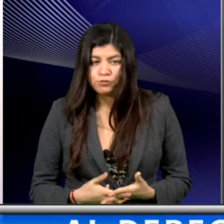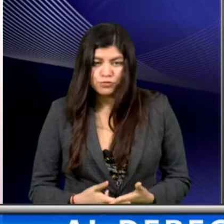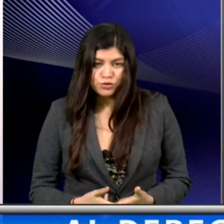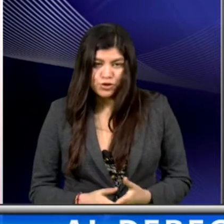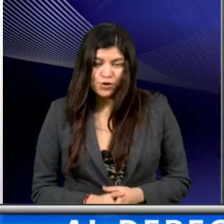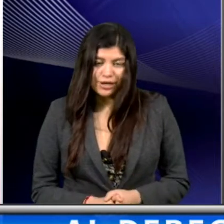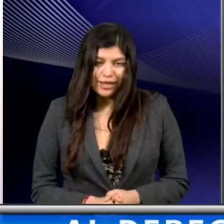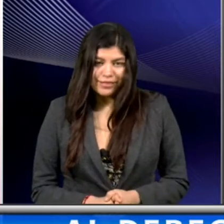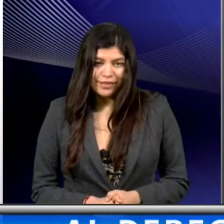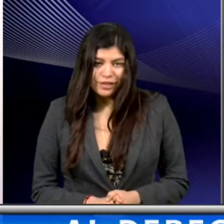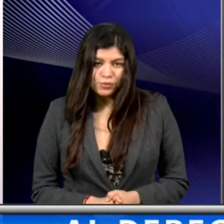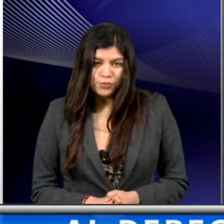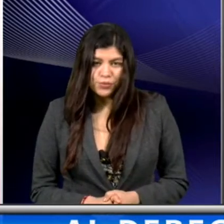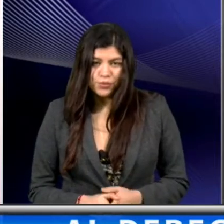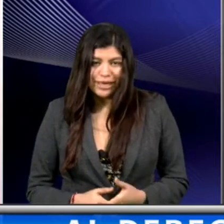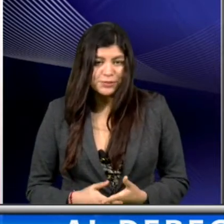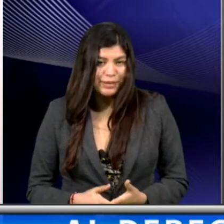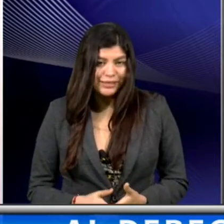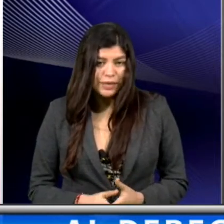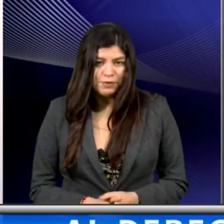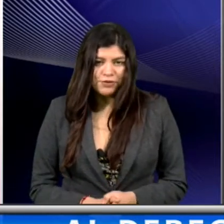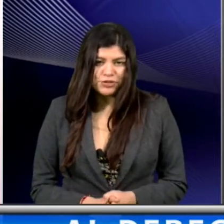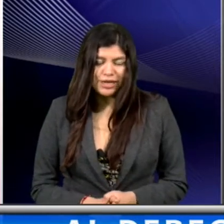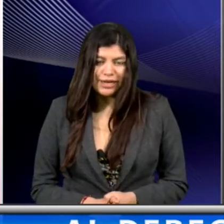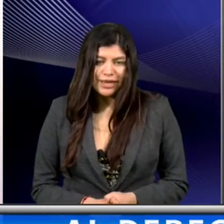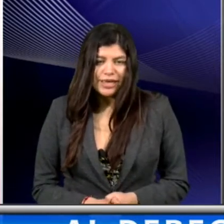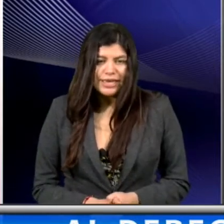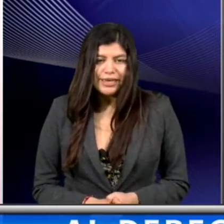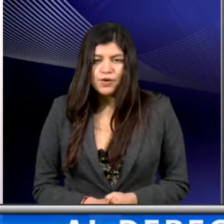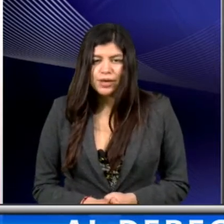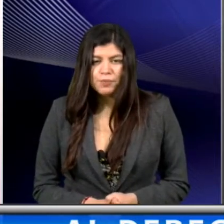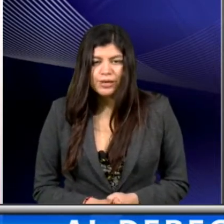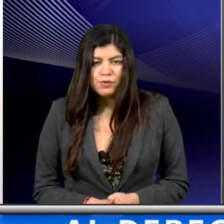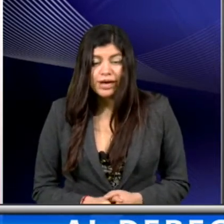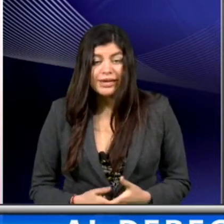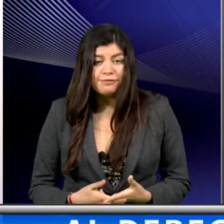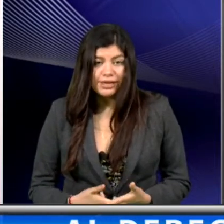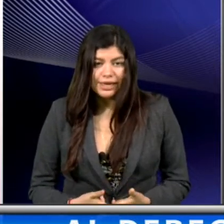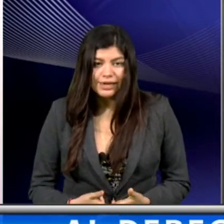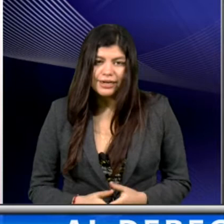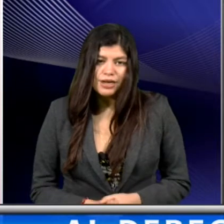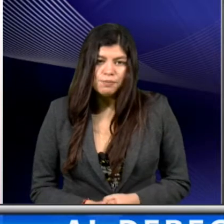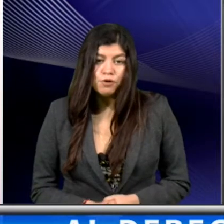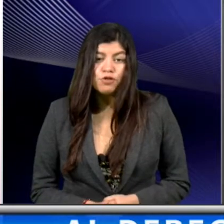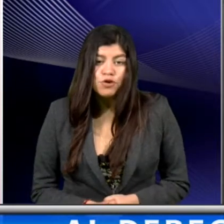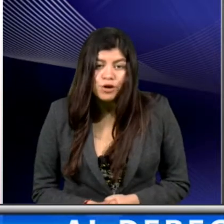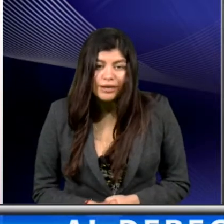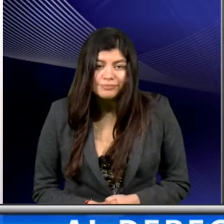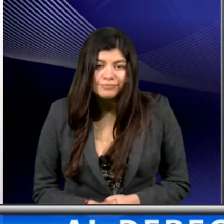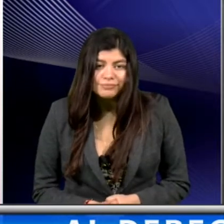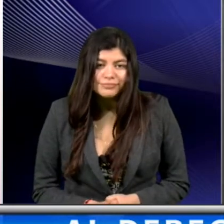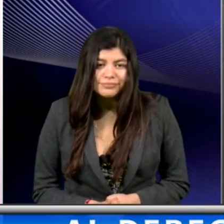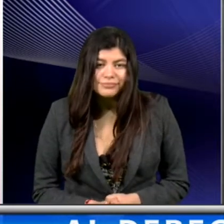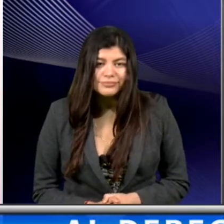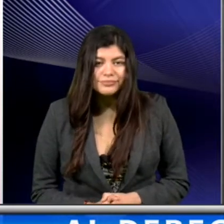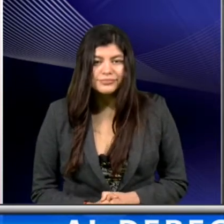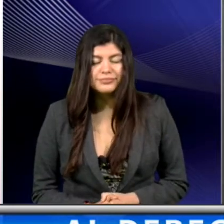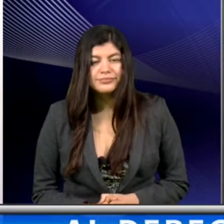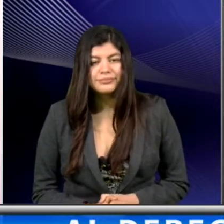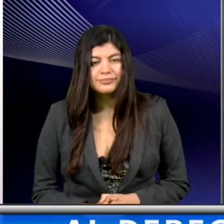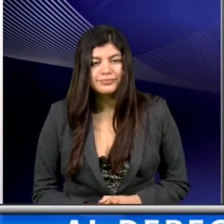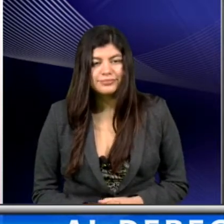desde tu función, desde tu expertise profesional, ¿qué es lo que podemos calificar por droga?